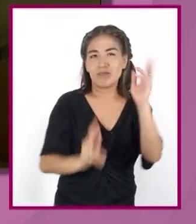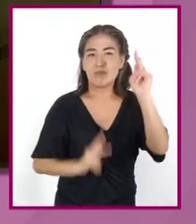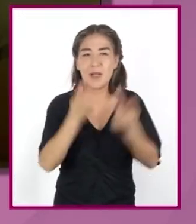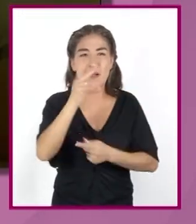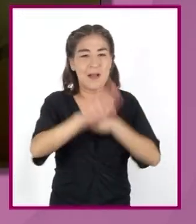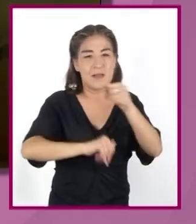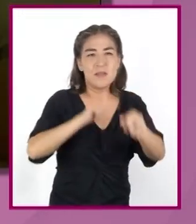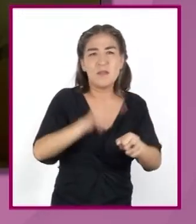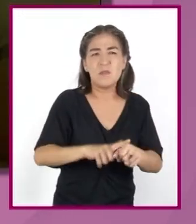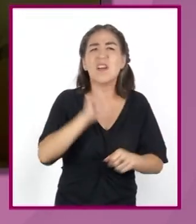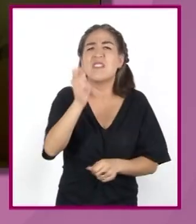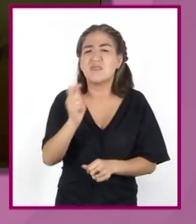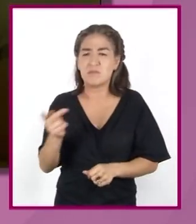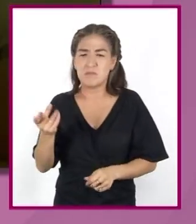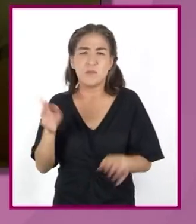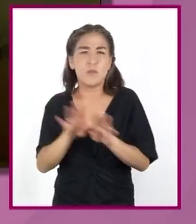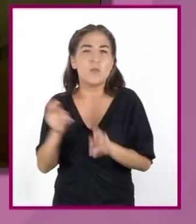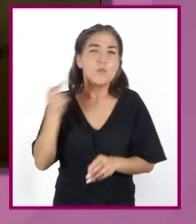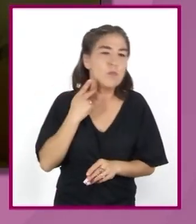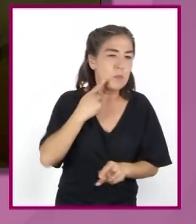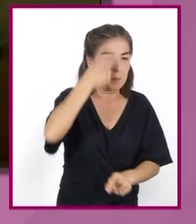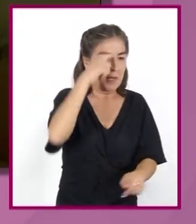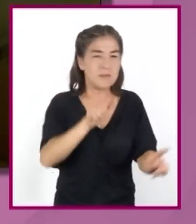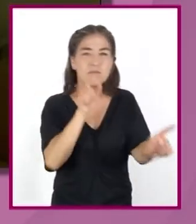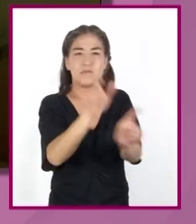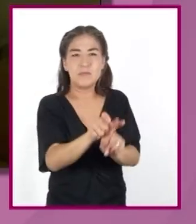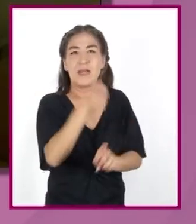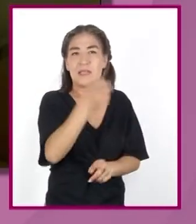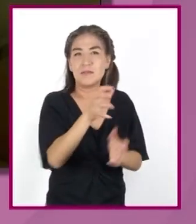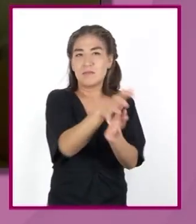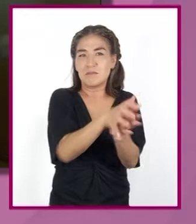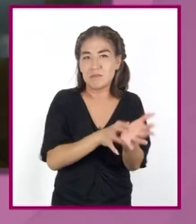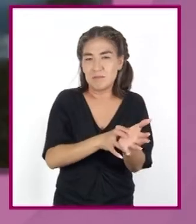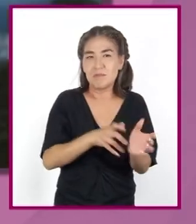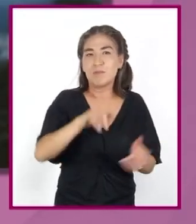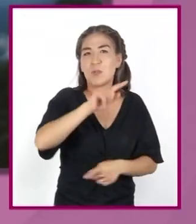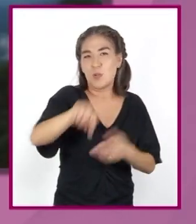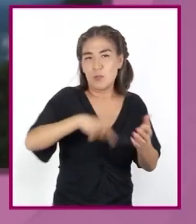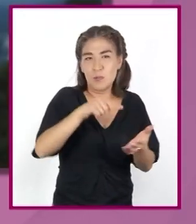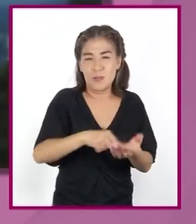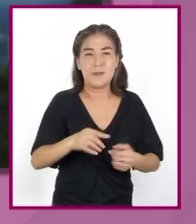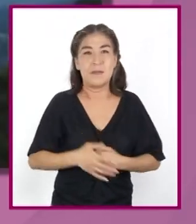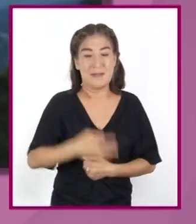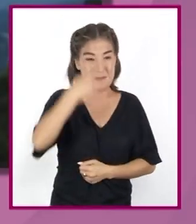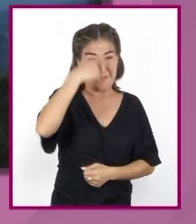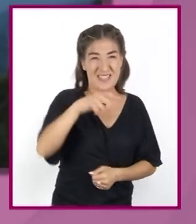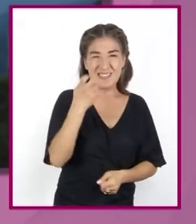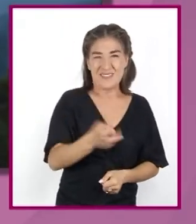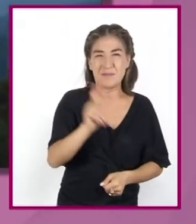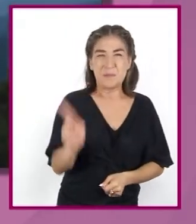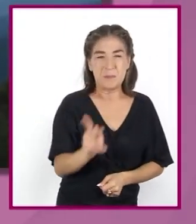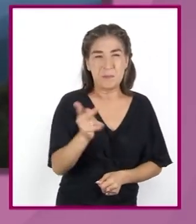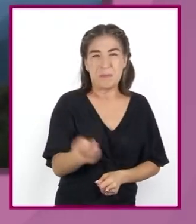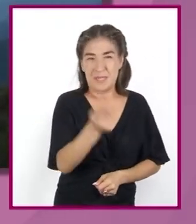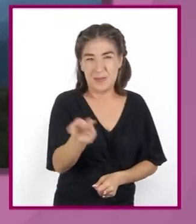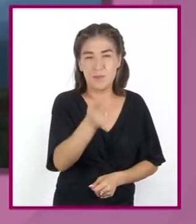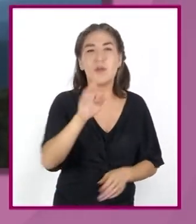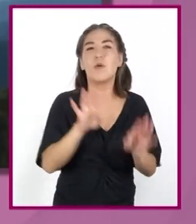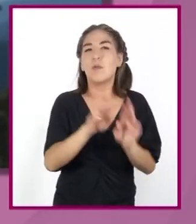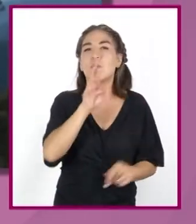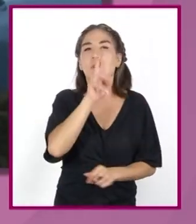¿Qué hay acerca de políticas públicas y perspectivas de sustentabilidad? Para contestar estas preguntas, la